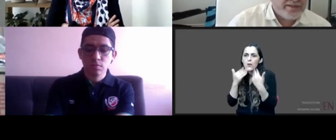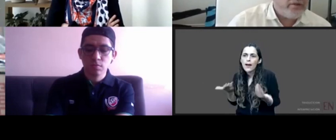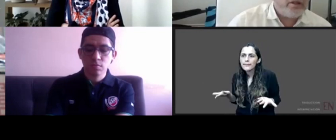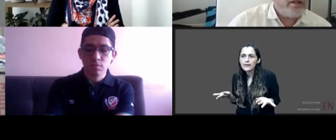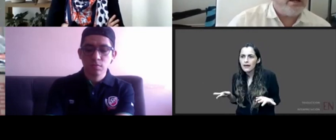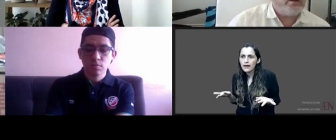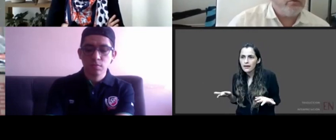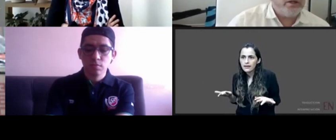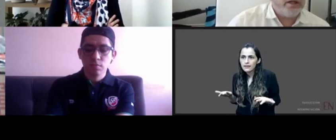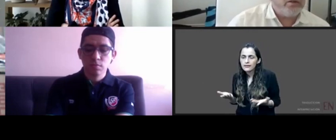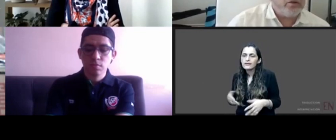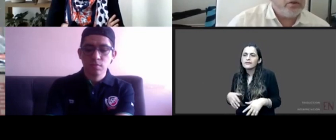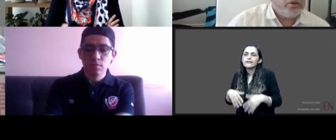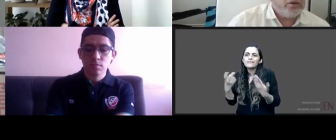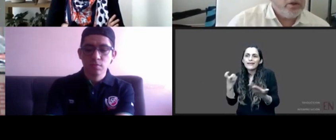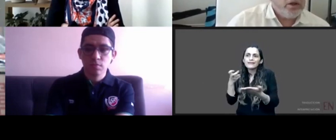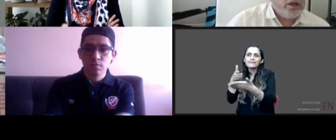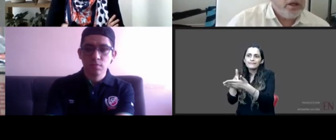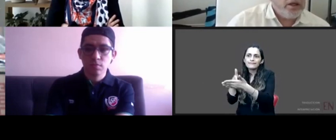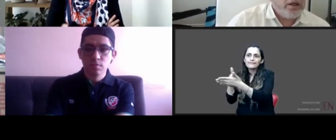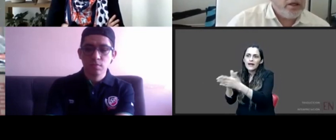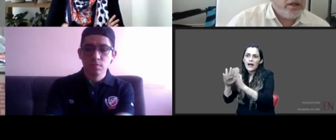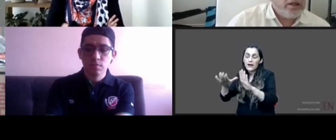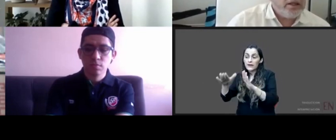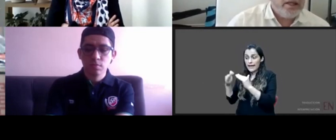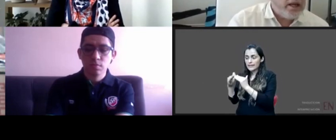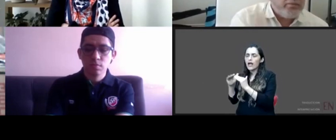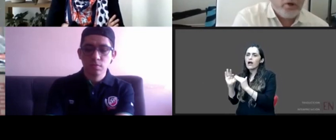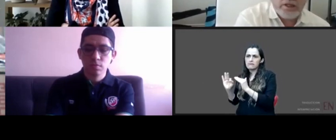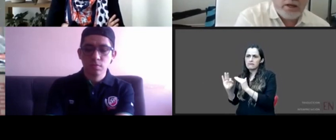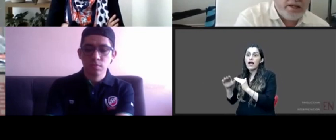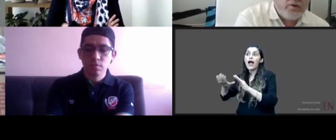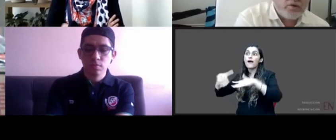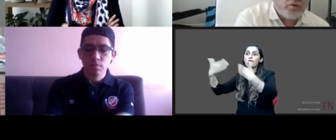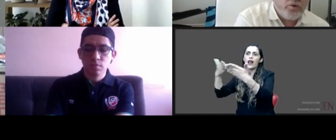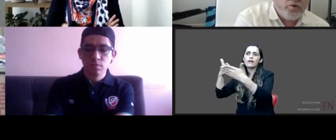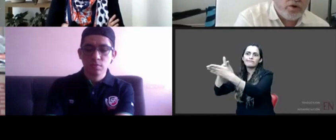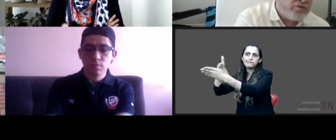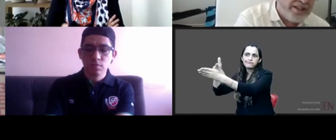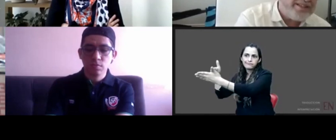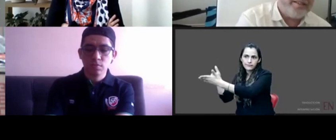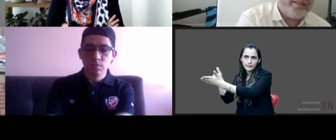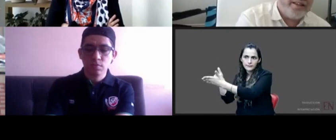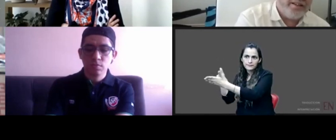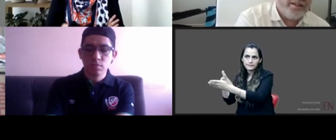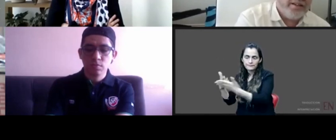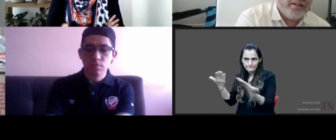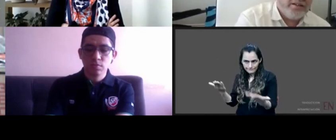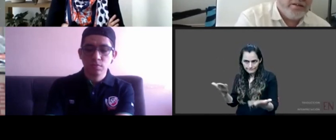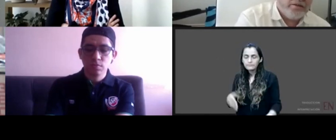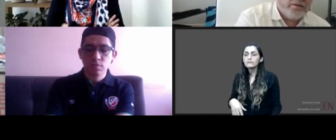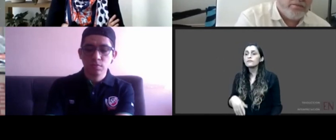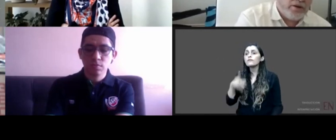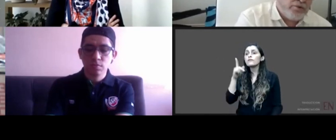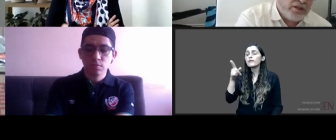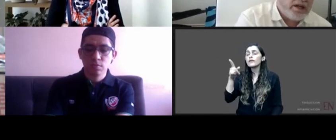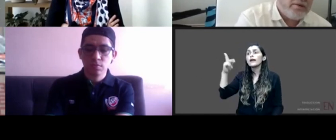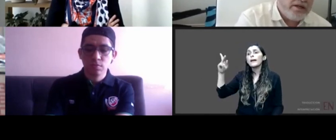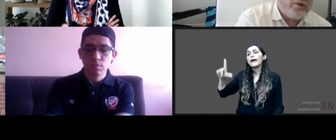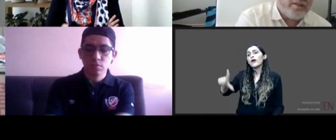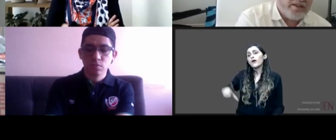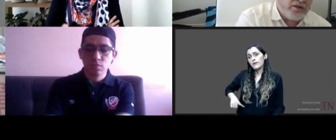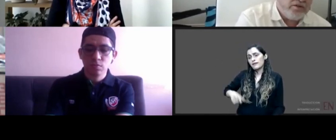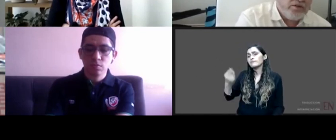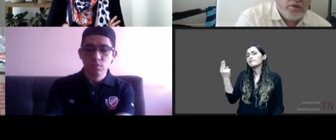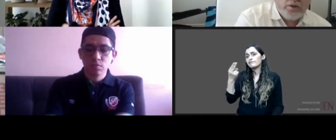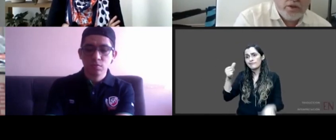el Estado tendría que asumir esto. Y ni la política bilingüe es un lujo, es una necesidad. Pero la política